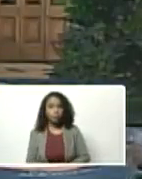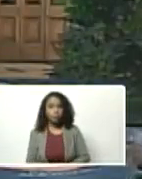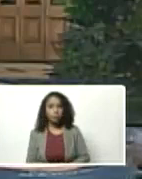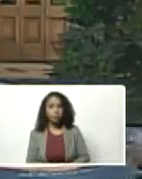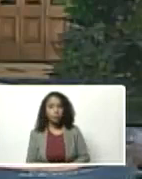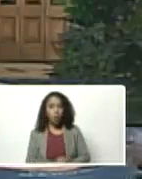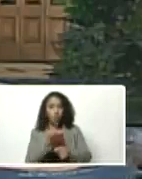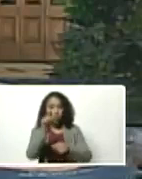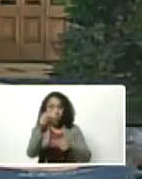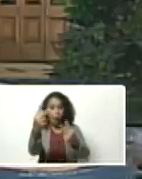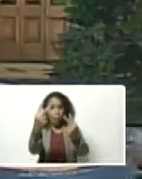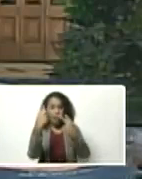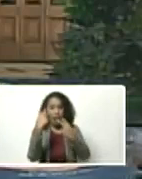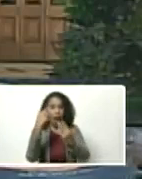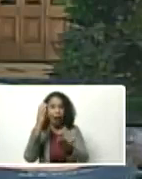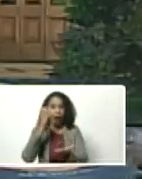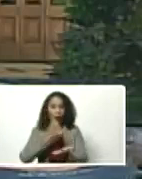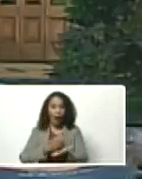que me ves en Katia.